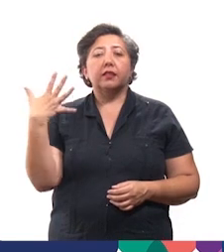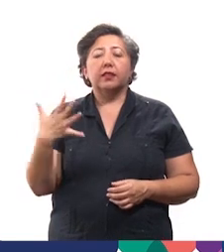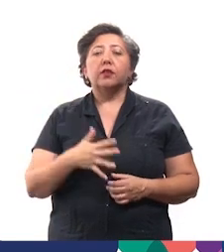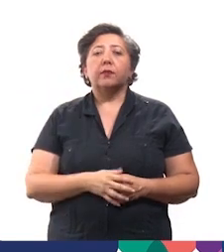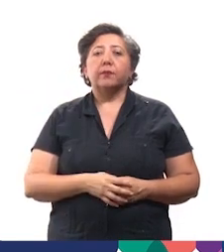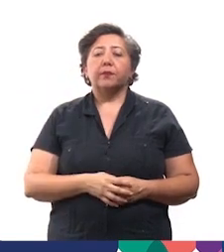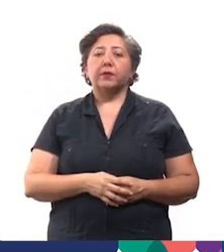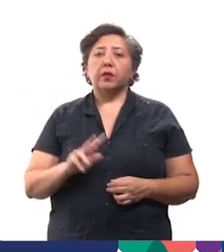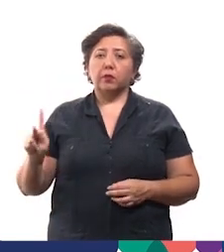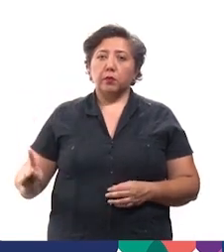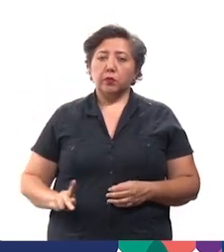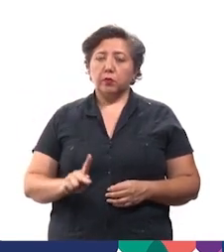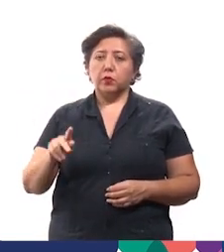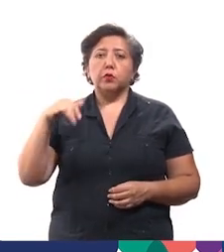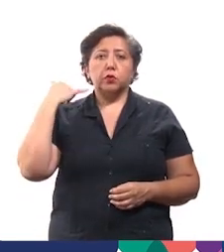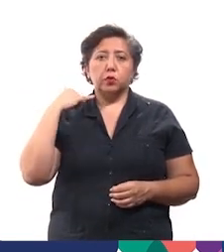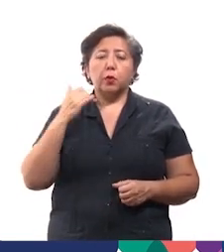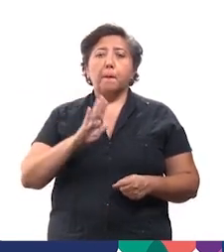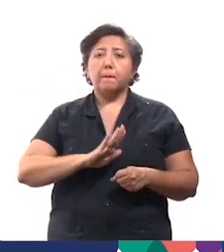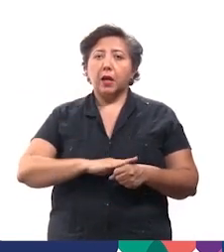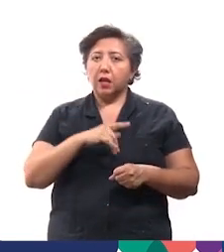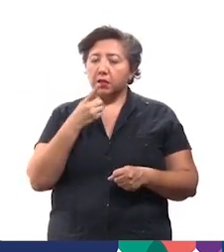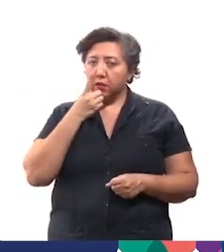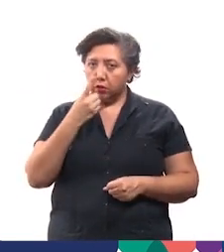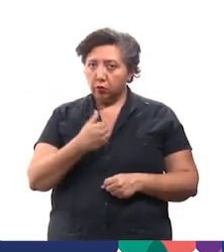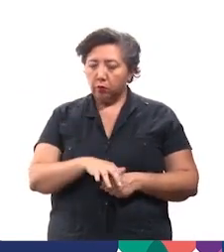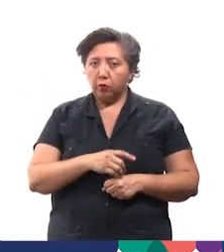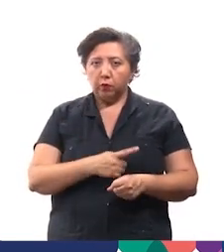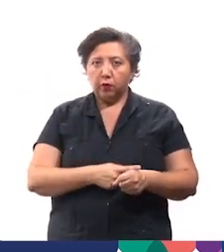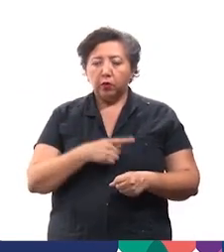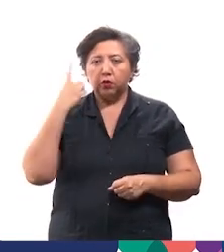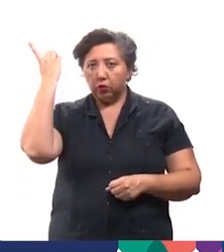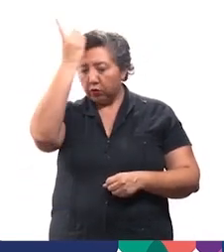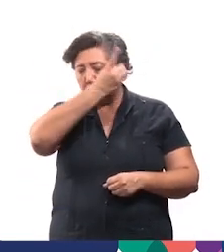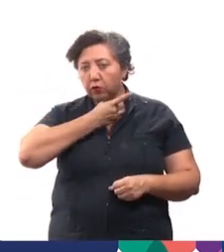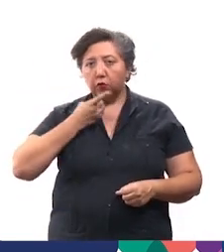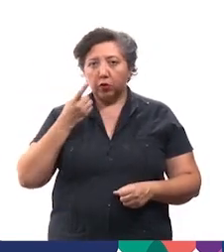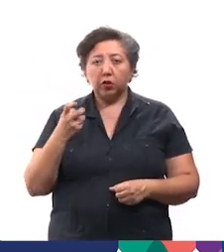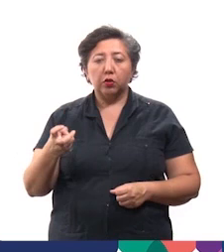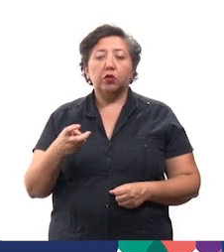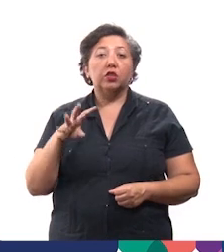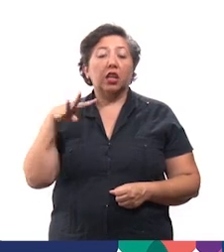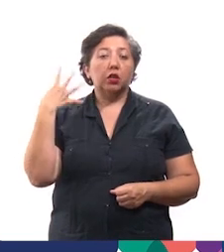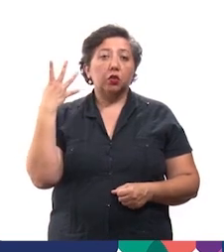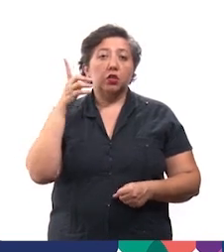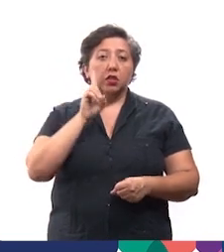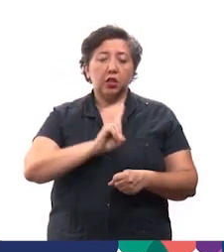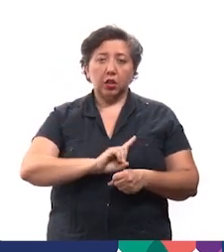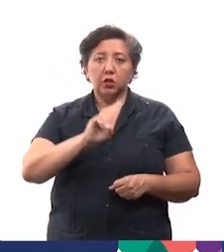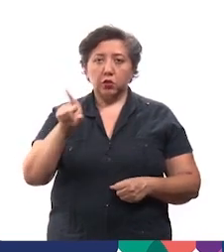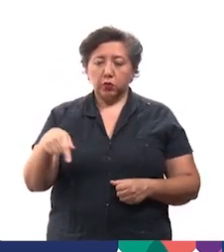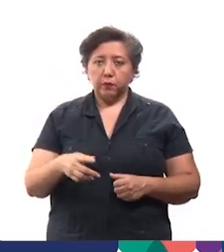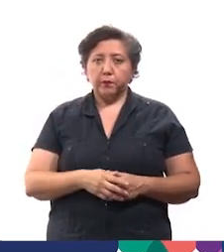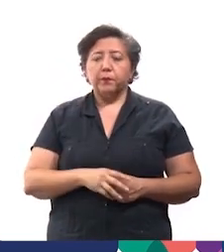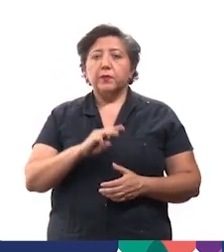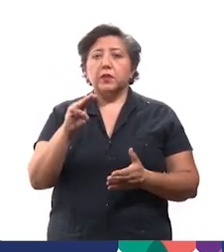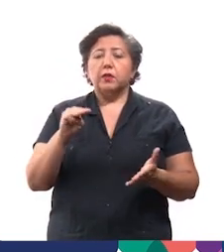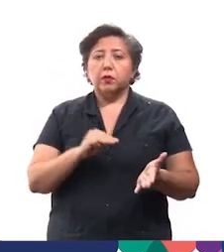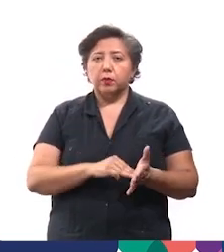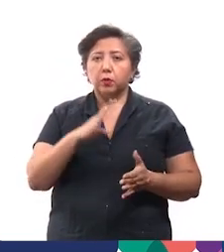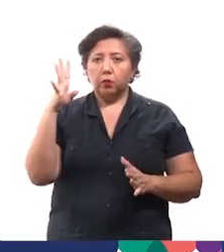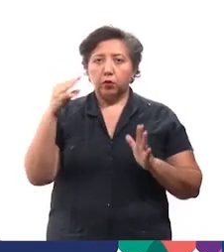5. Los municipios de Yucatán con mayor número de casos diagnosticados en los últimos 14 días son